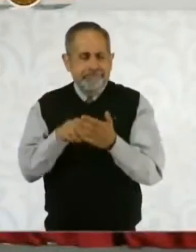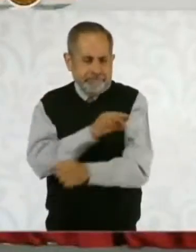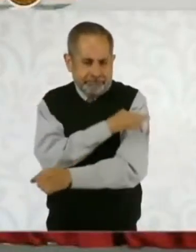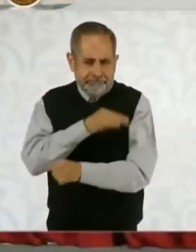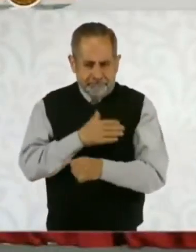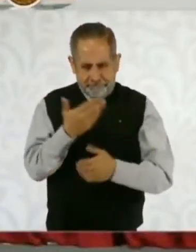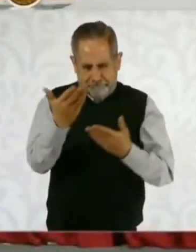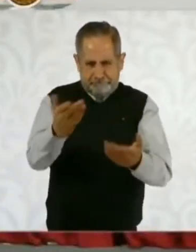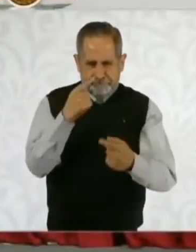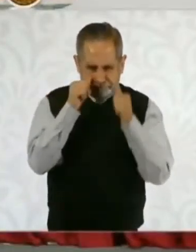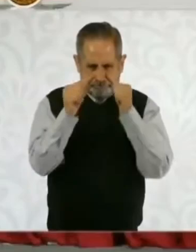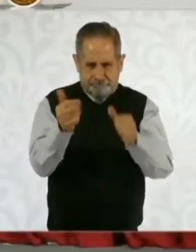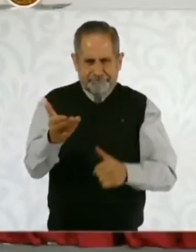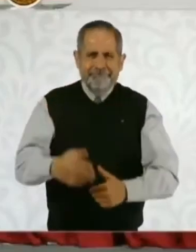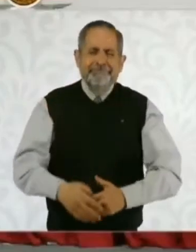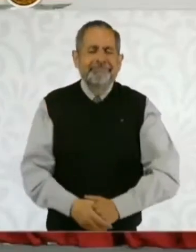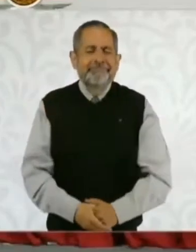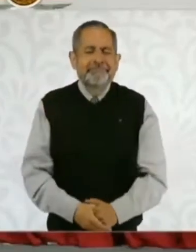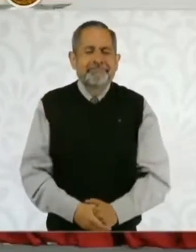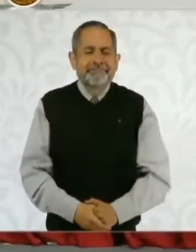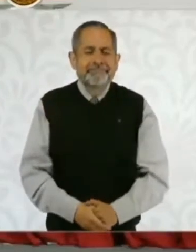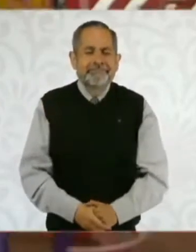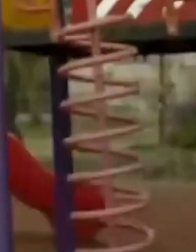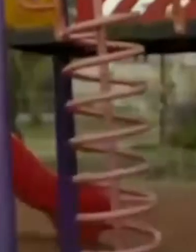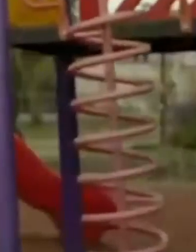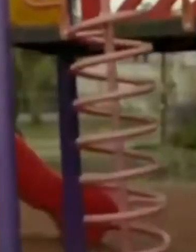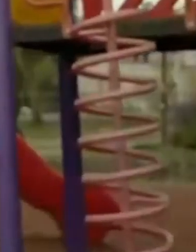para la vacunación.